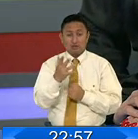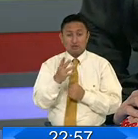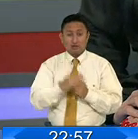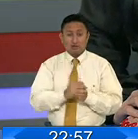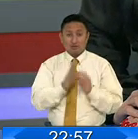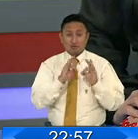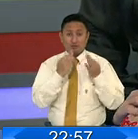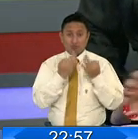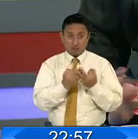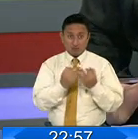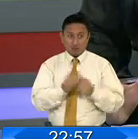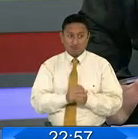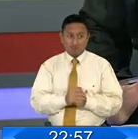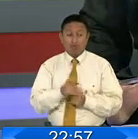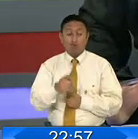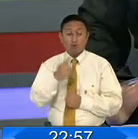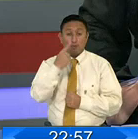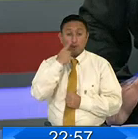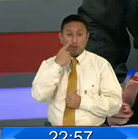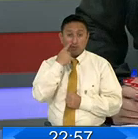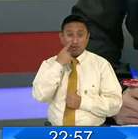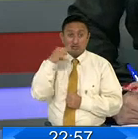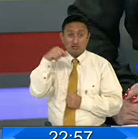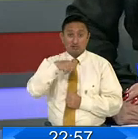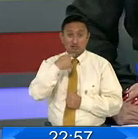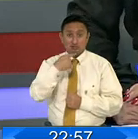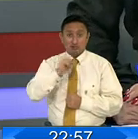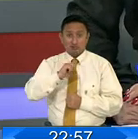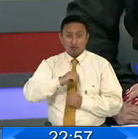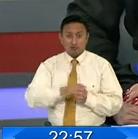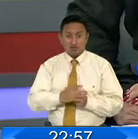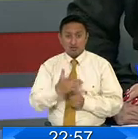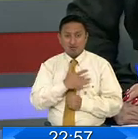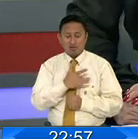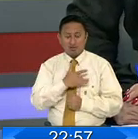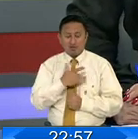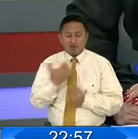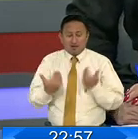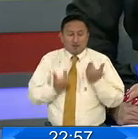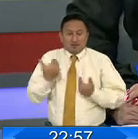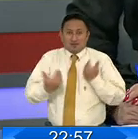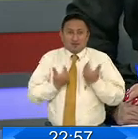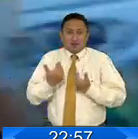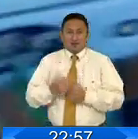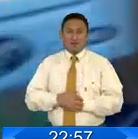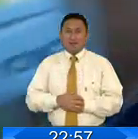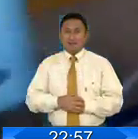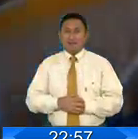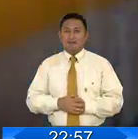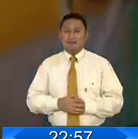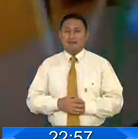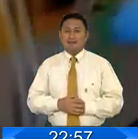su familia. El padre de los pequeños asegura sentirse feliz.